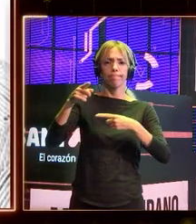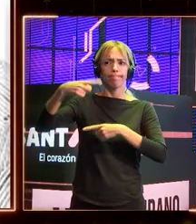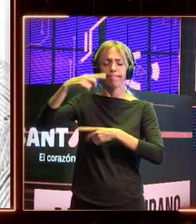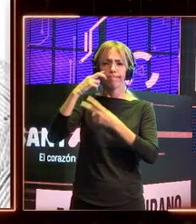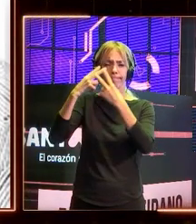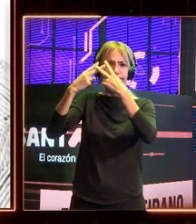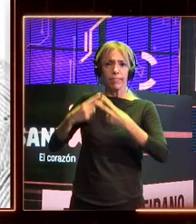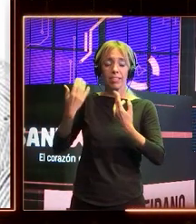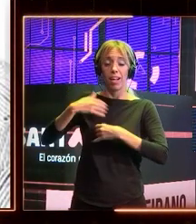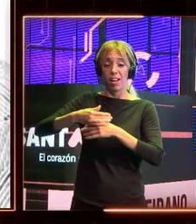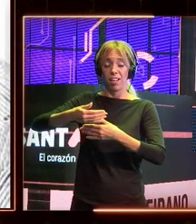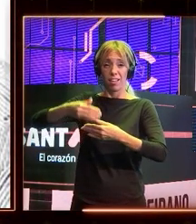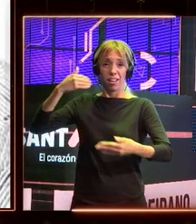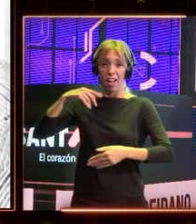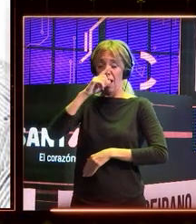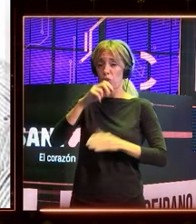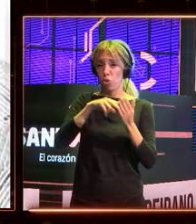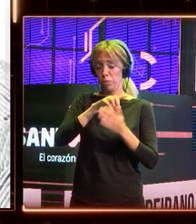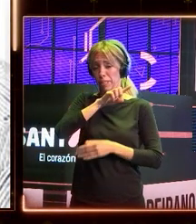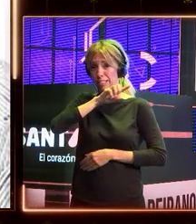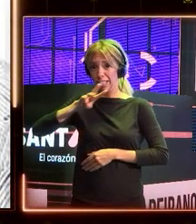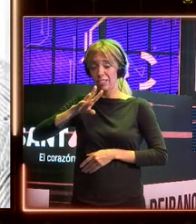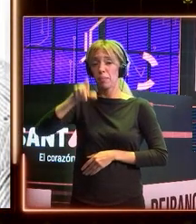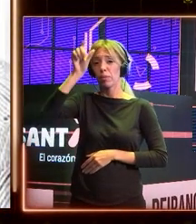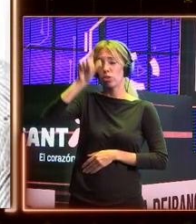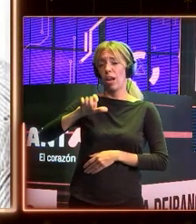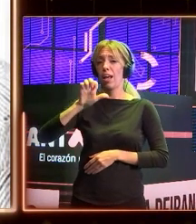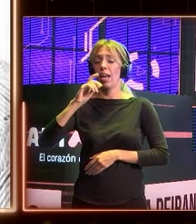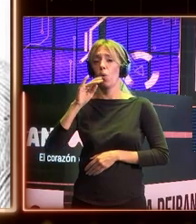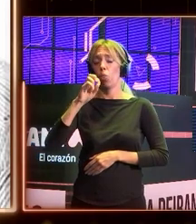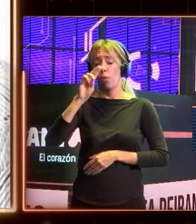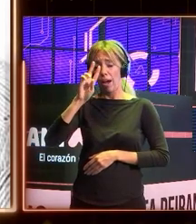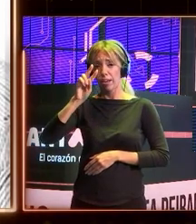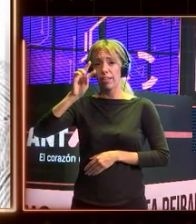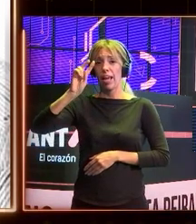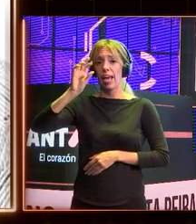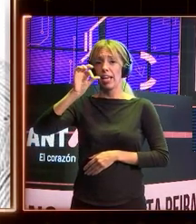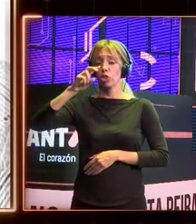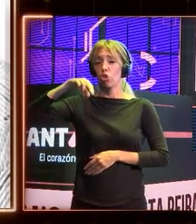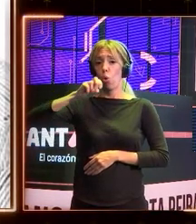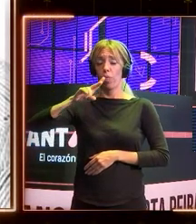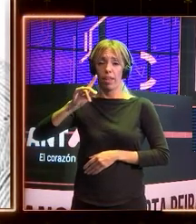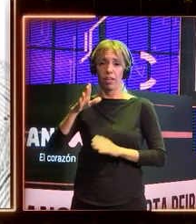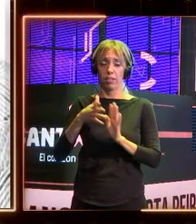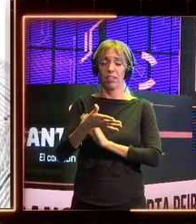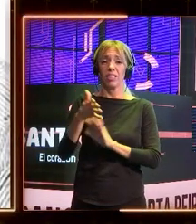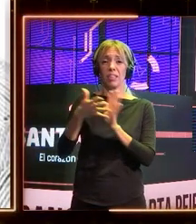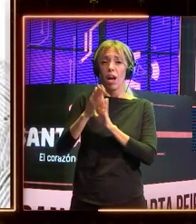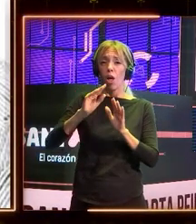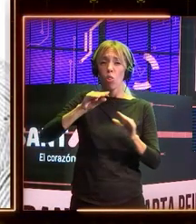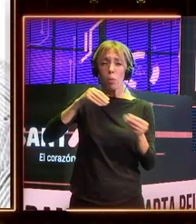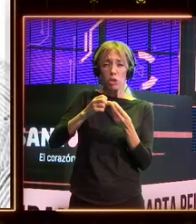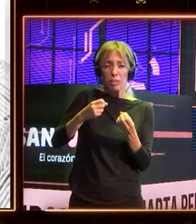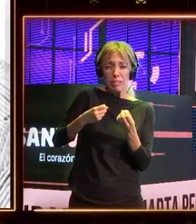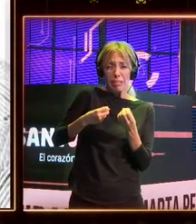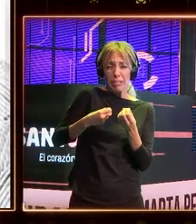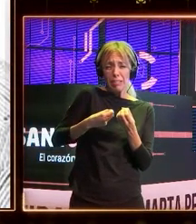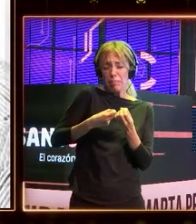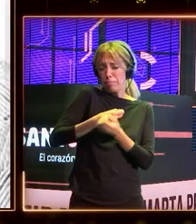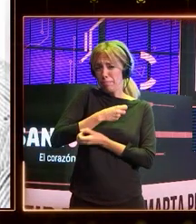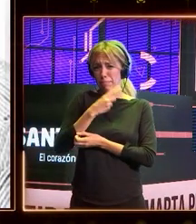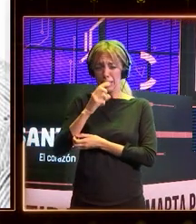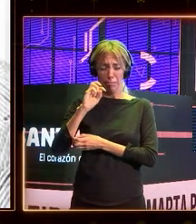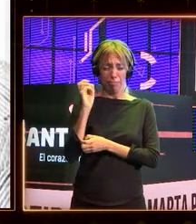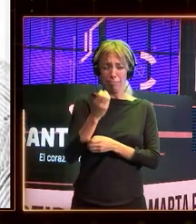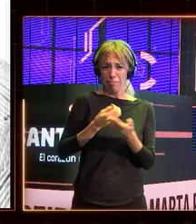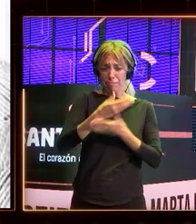desde 2013, desde que Edward Snowden facilitó miles de documentos demostrando que estas empresas son parte